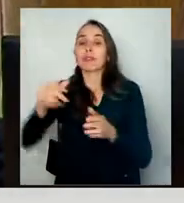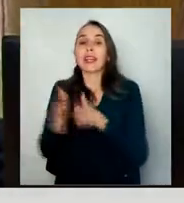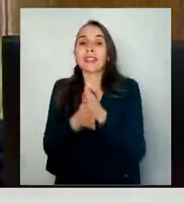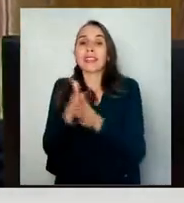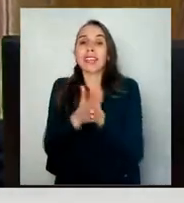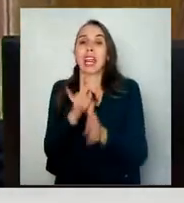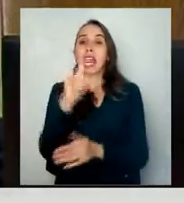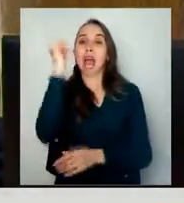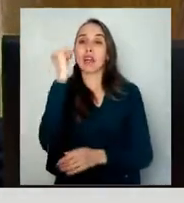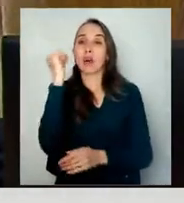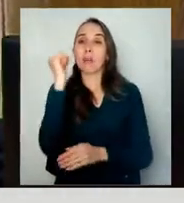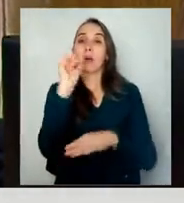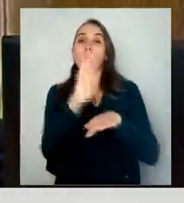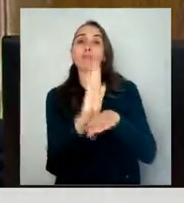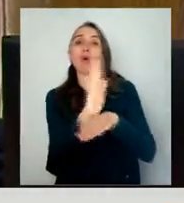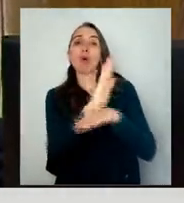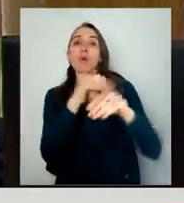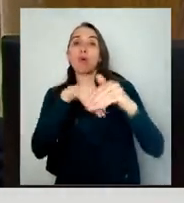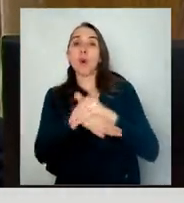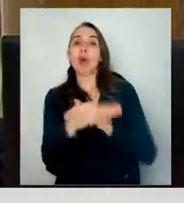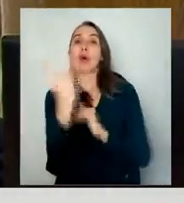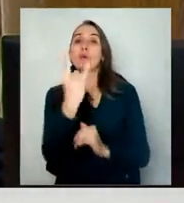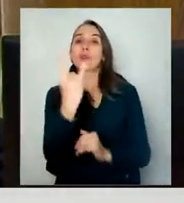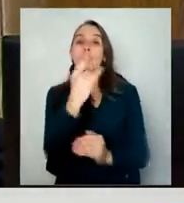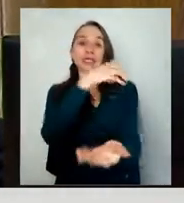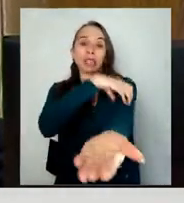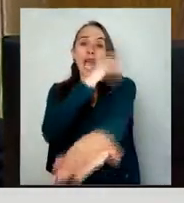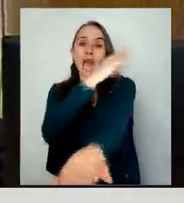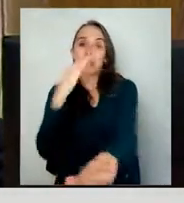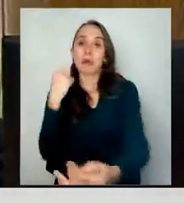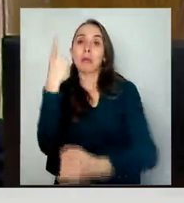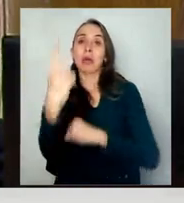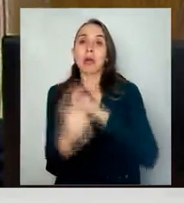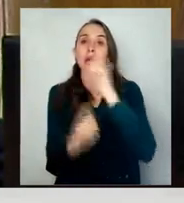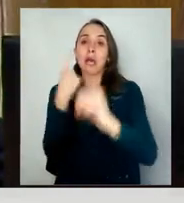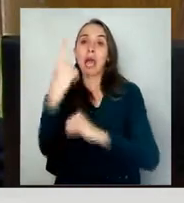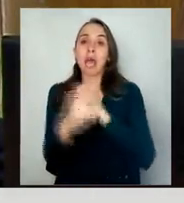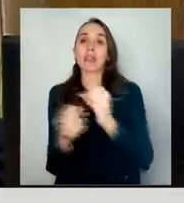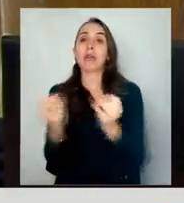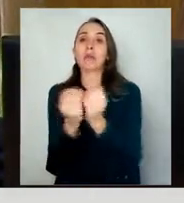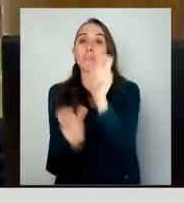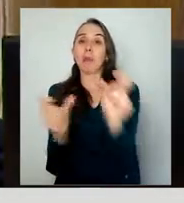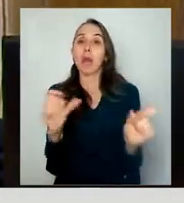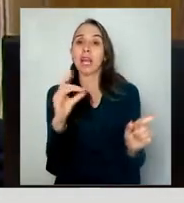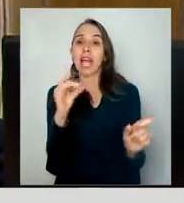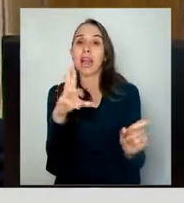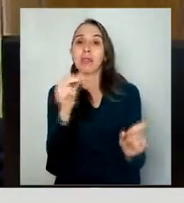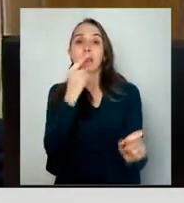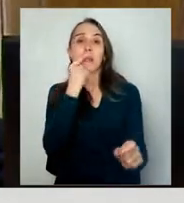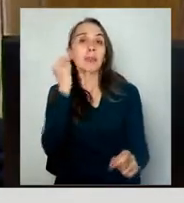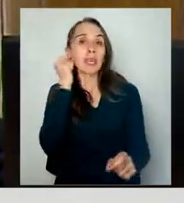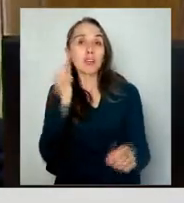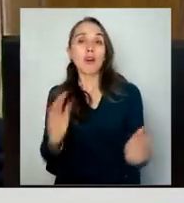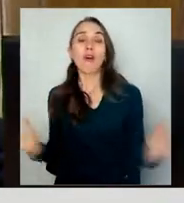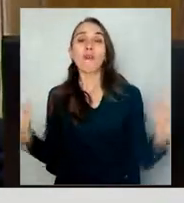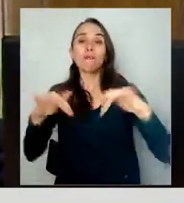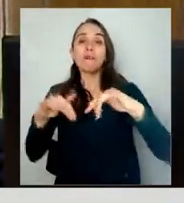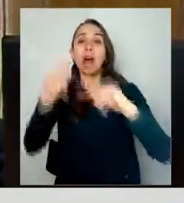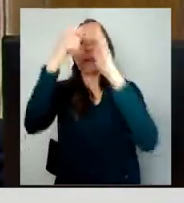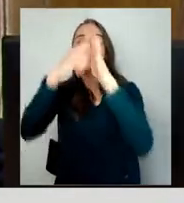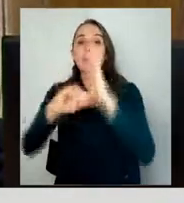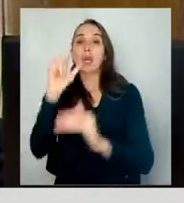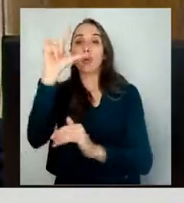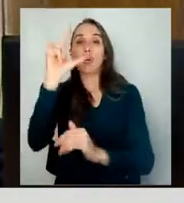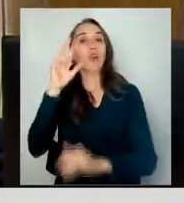descanse las dependencias de la Universidad de atacama mientras cada año cientos de calderinos y calderinas se dan cita en julio para conmemorar